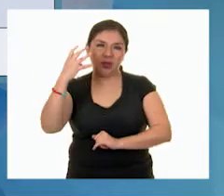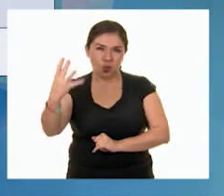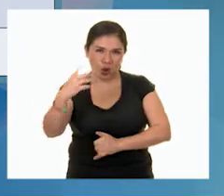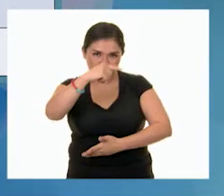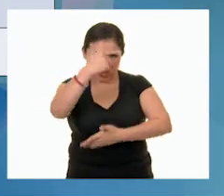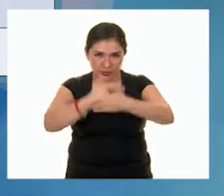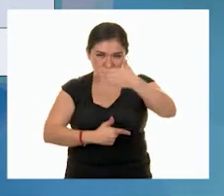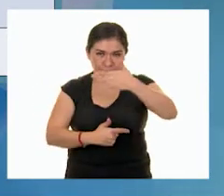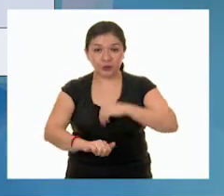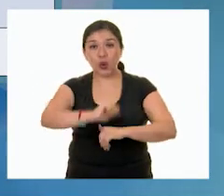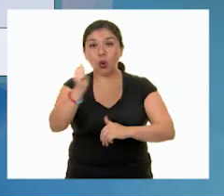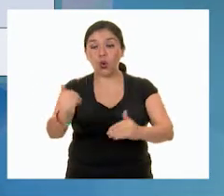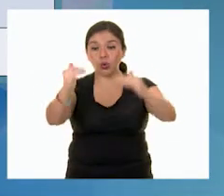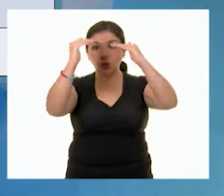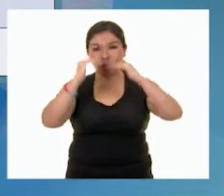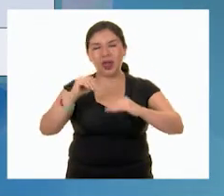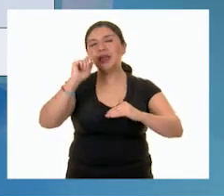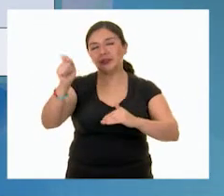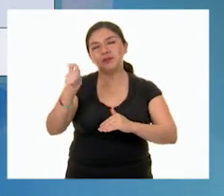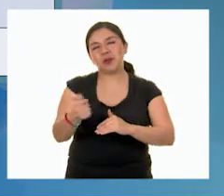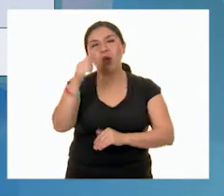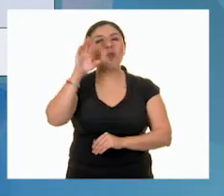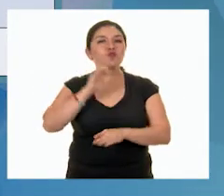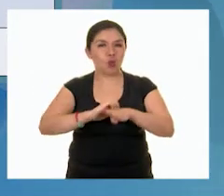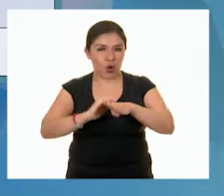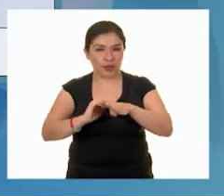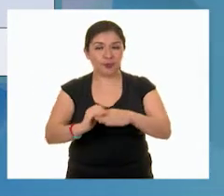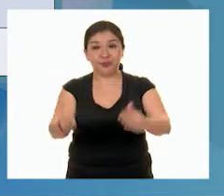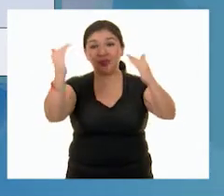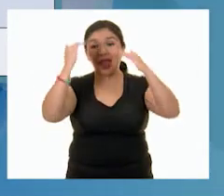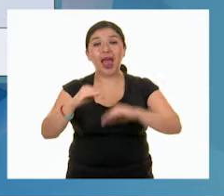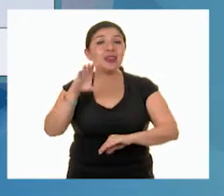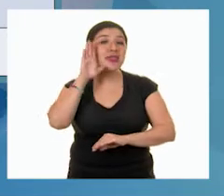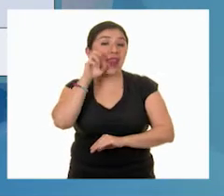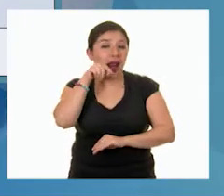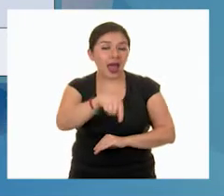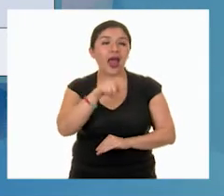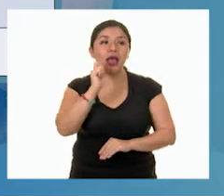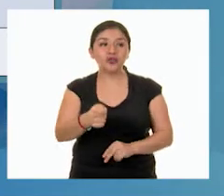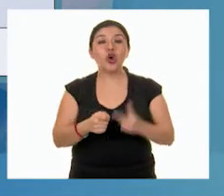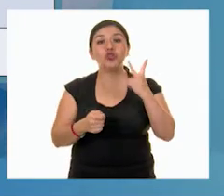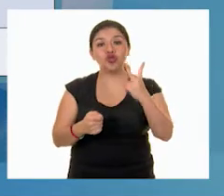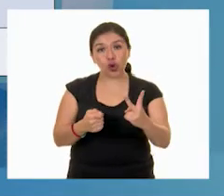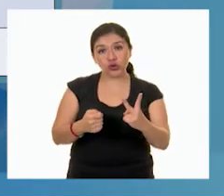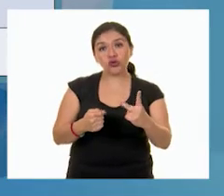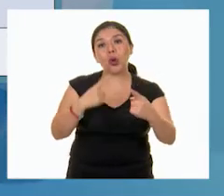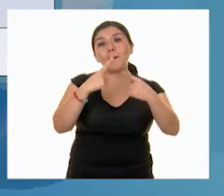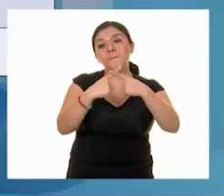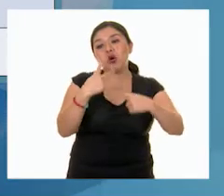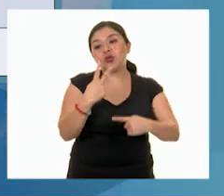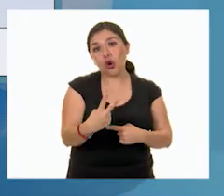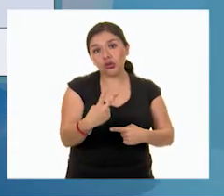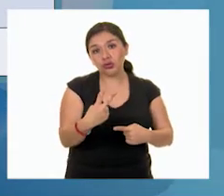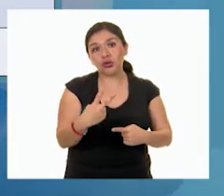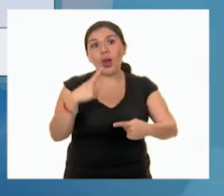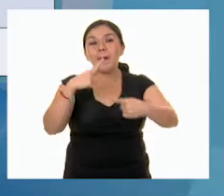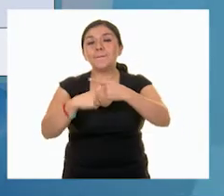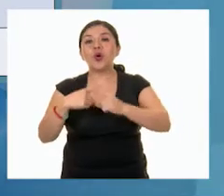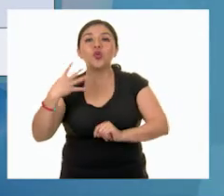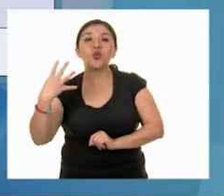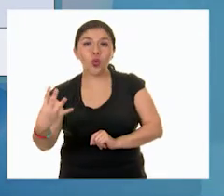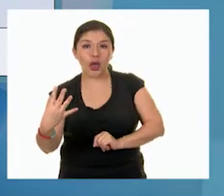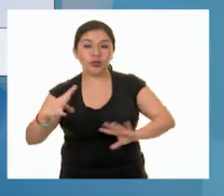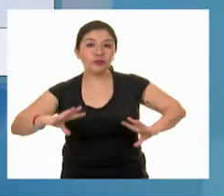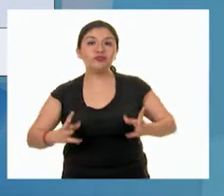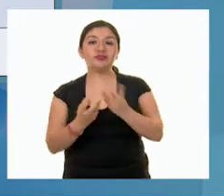cubos, en el caso del prisma morado. Para el prisma anaranjado serían 2 por 2 por